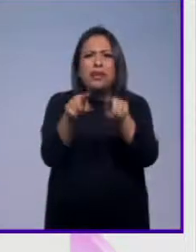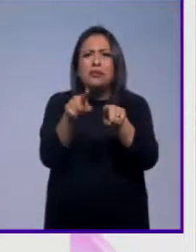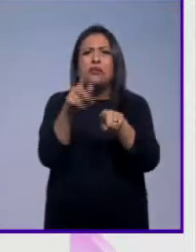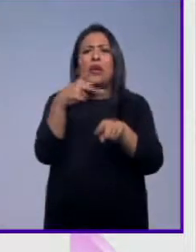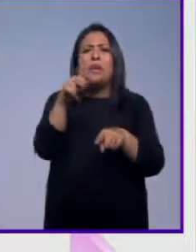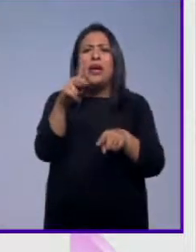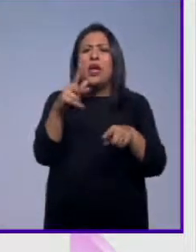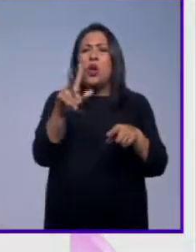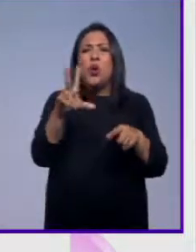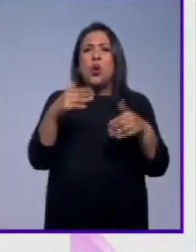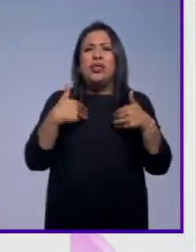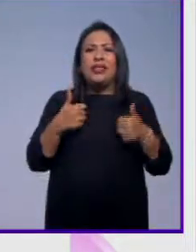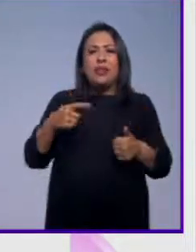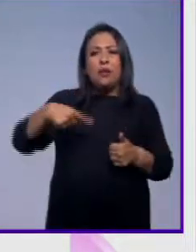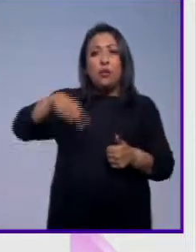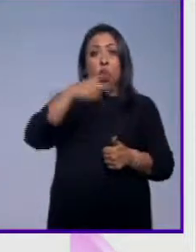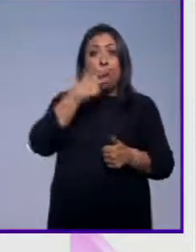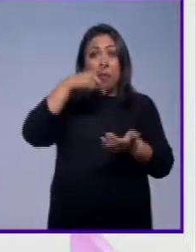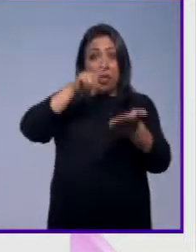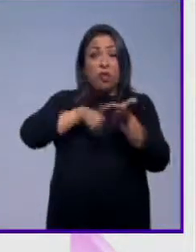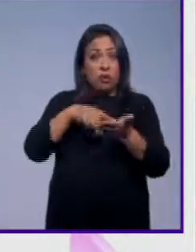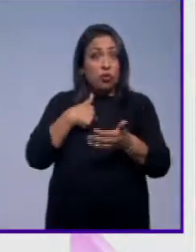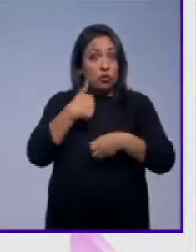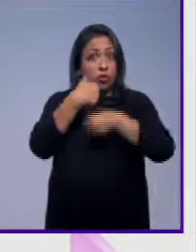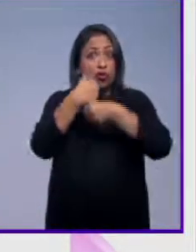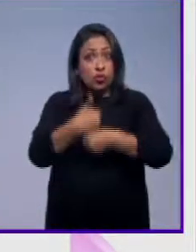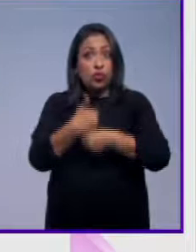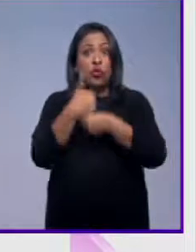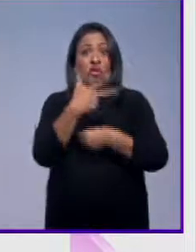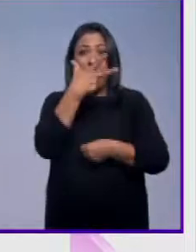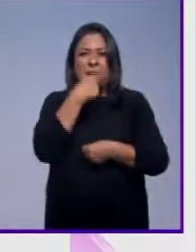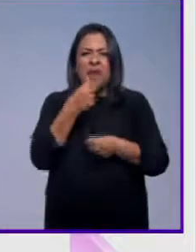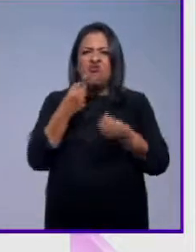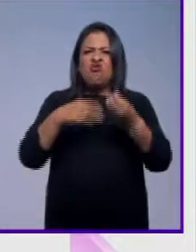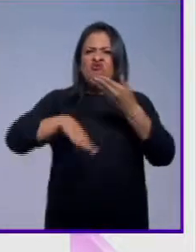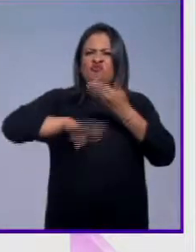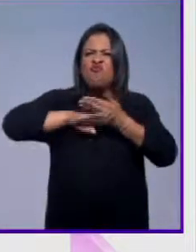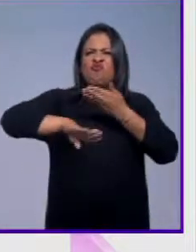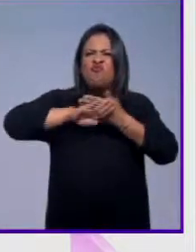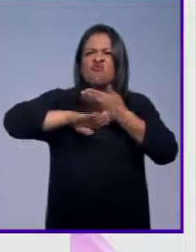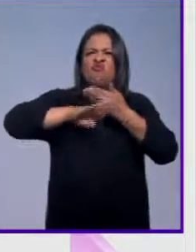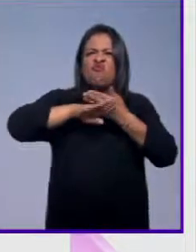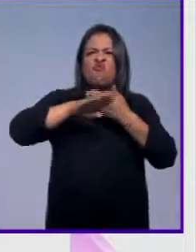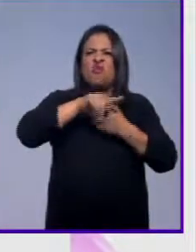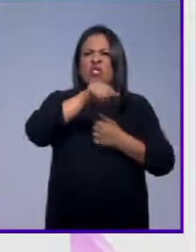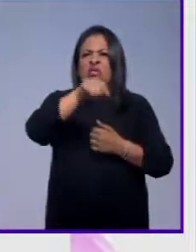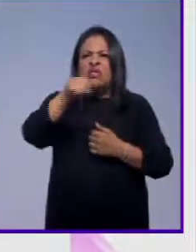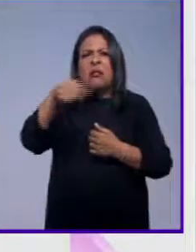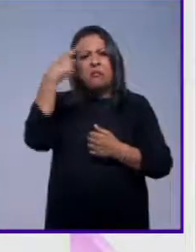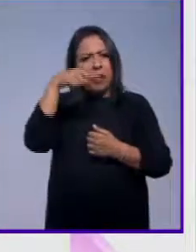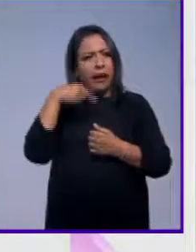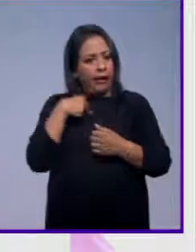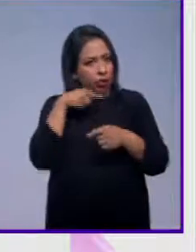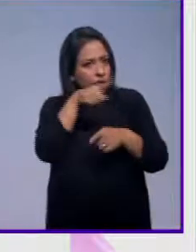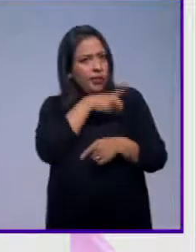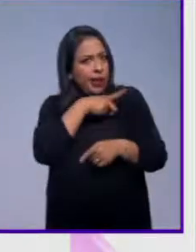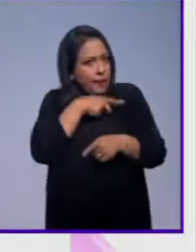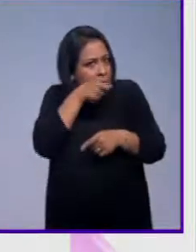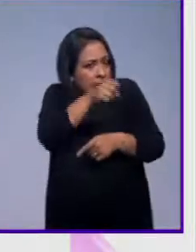daño que el machismo les hace a los hombres y como los agrede constantemente en todas partes para que regresen al redil